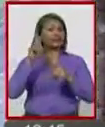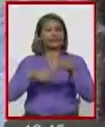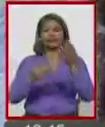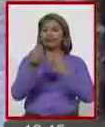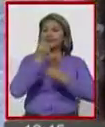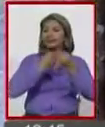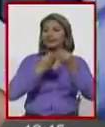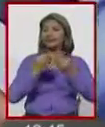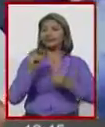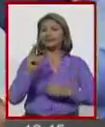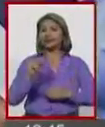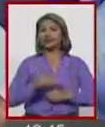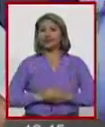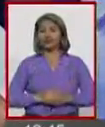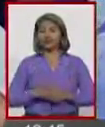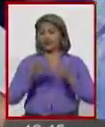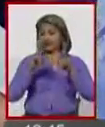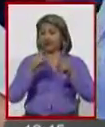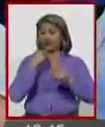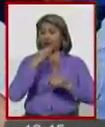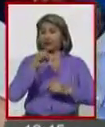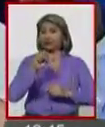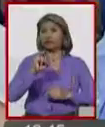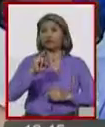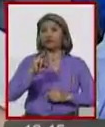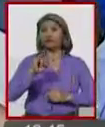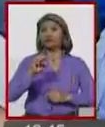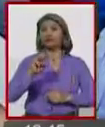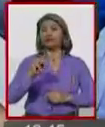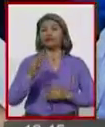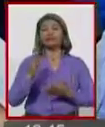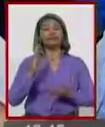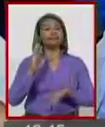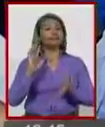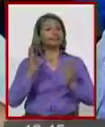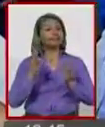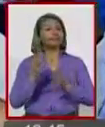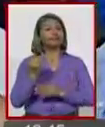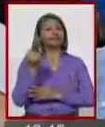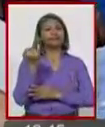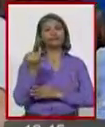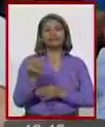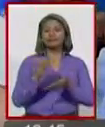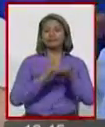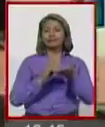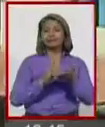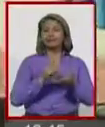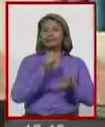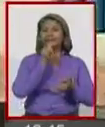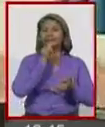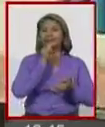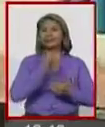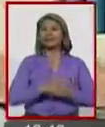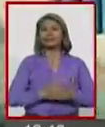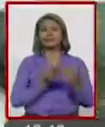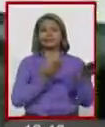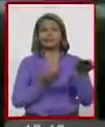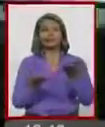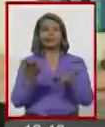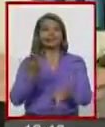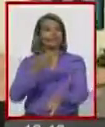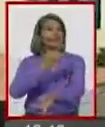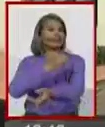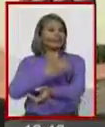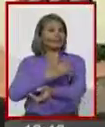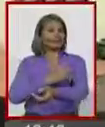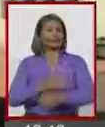ingerir alimentos sólidos. El paciente, señor Ismael, se encuentra estable, deshidratado. Lo estamos llevando ahorita para que lo hidraten